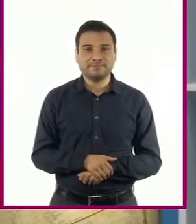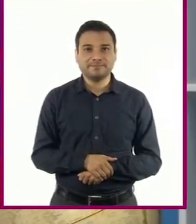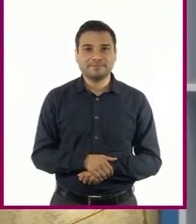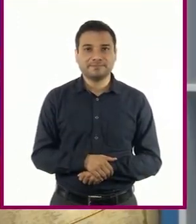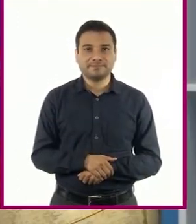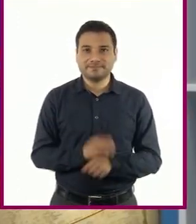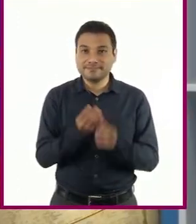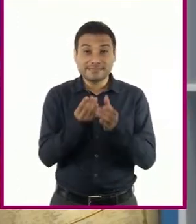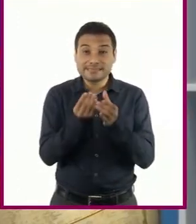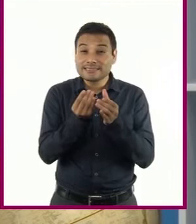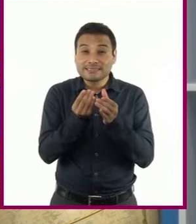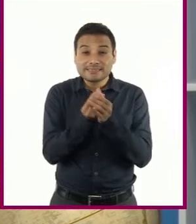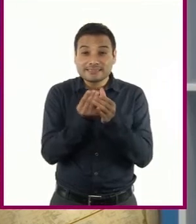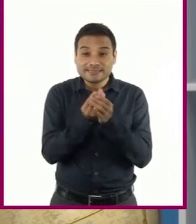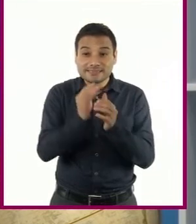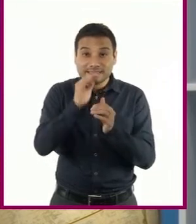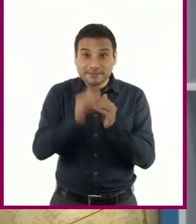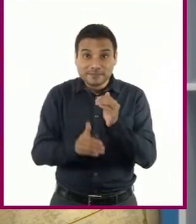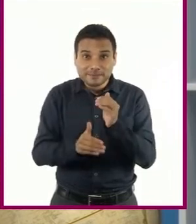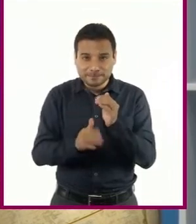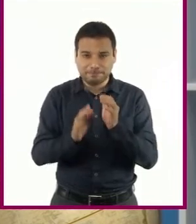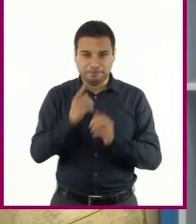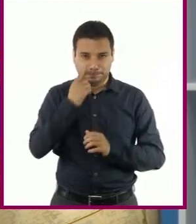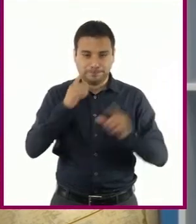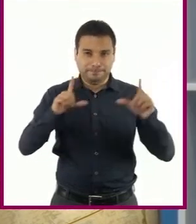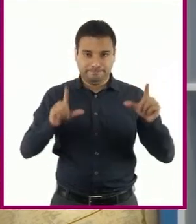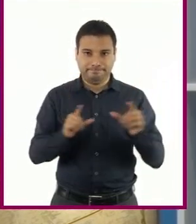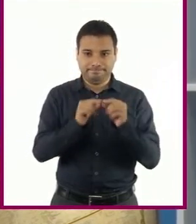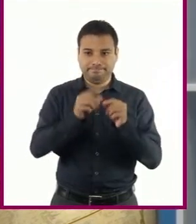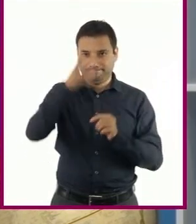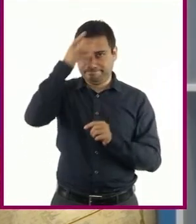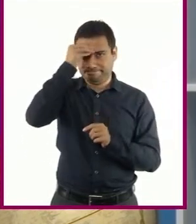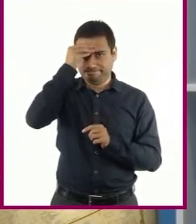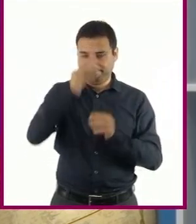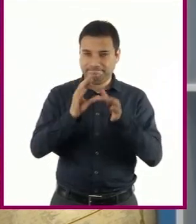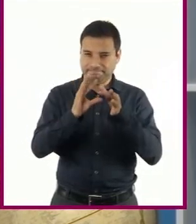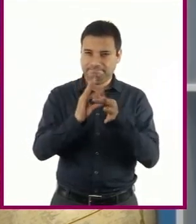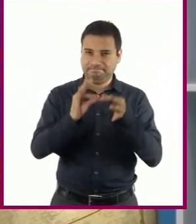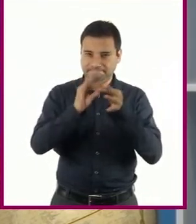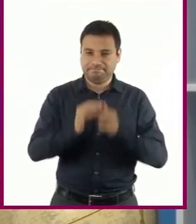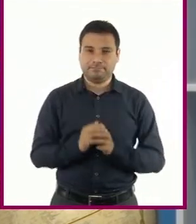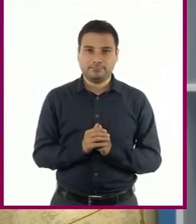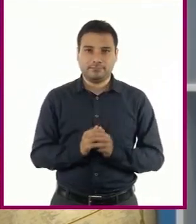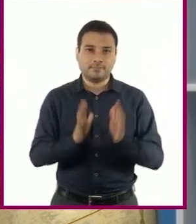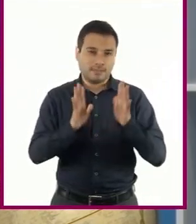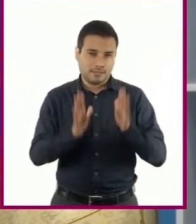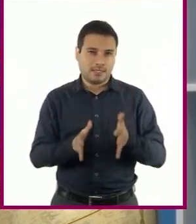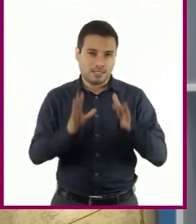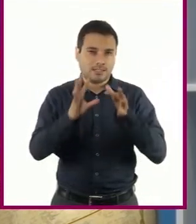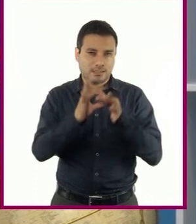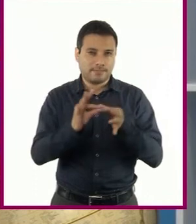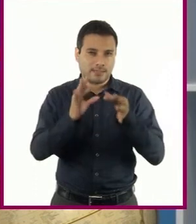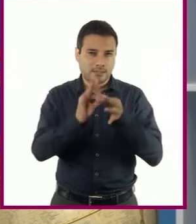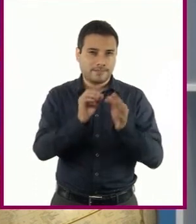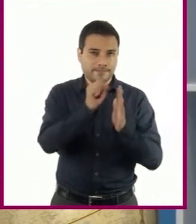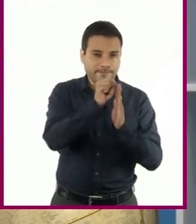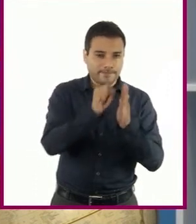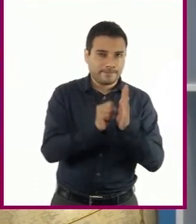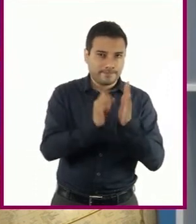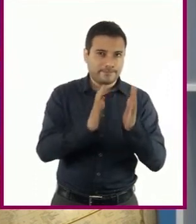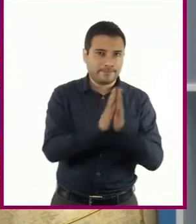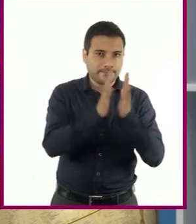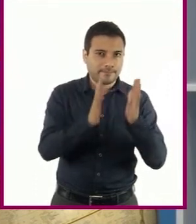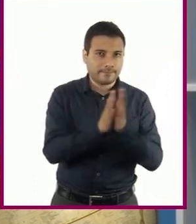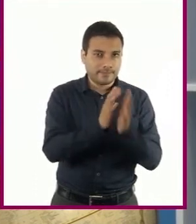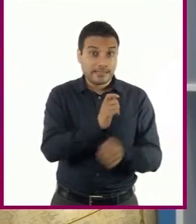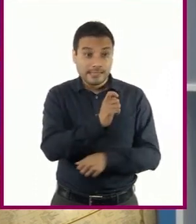Casi estamos por terminar, así que resumamos el contenido de la sesión. Reconocimos el significado de democracia como base